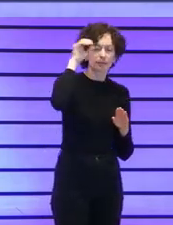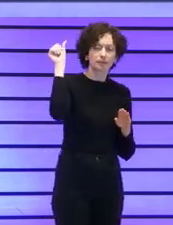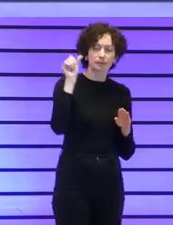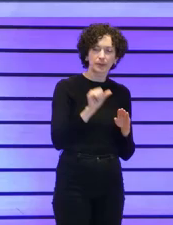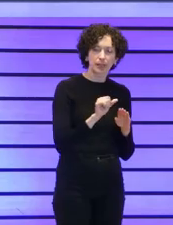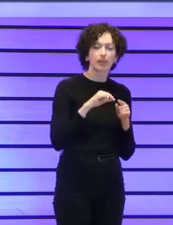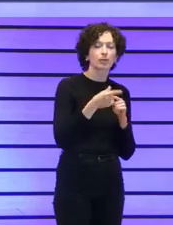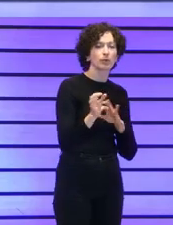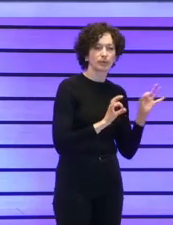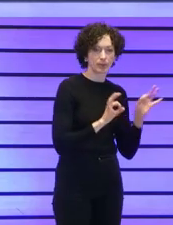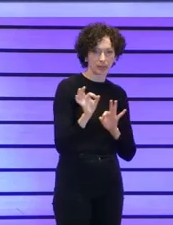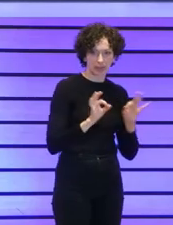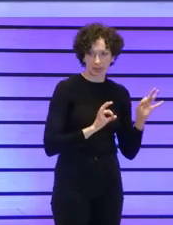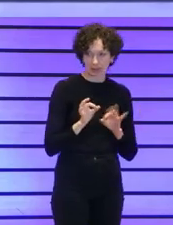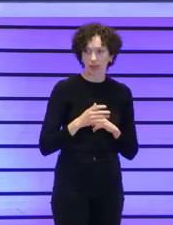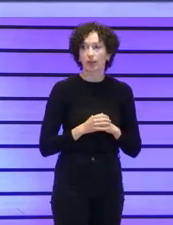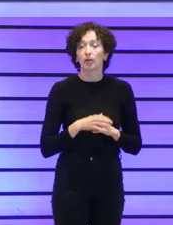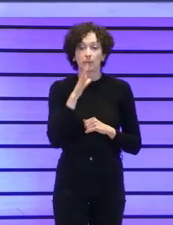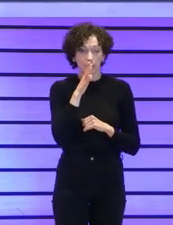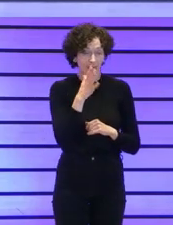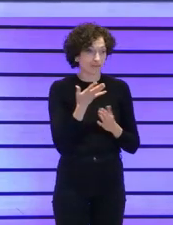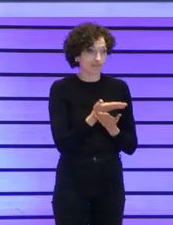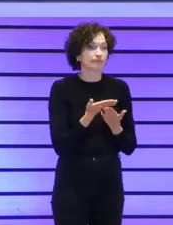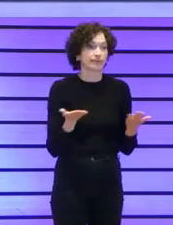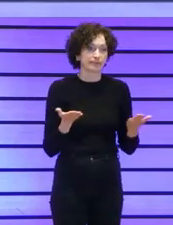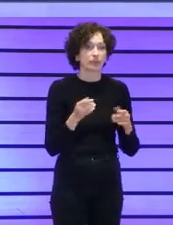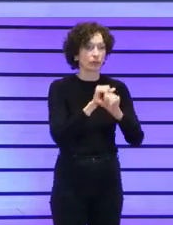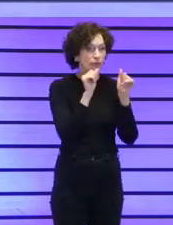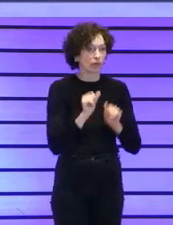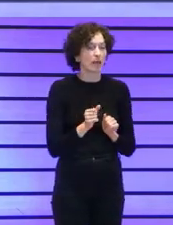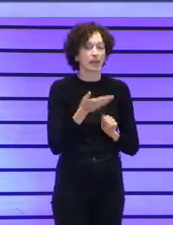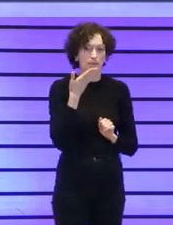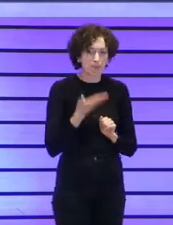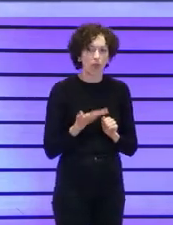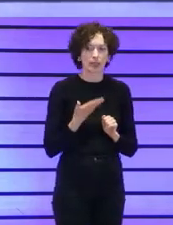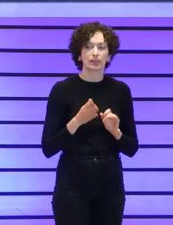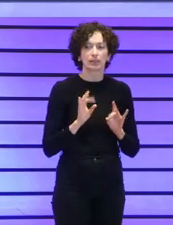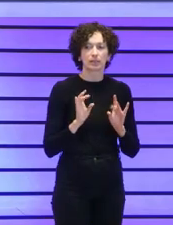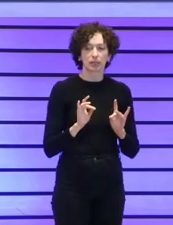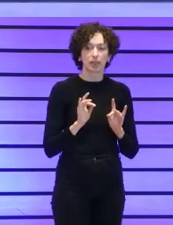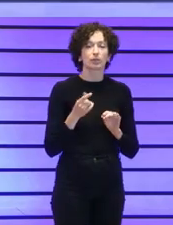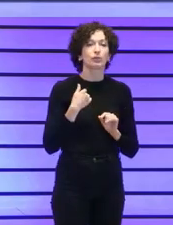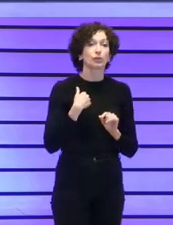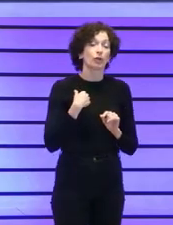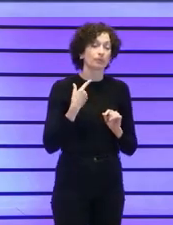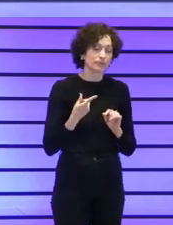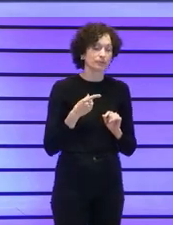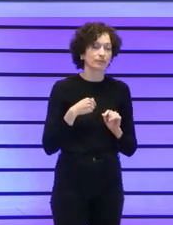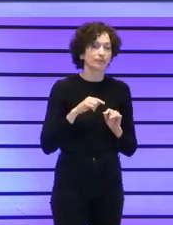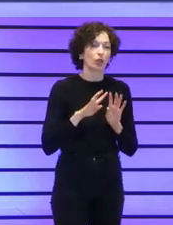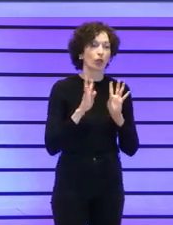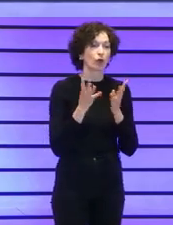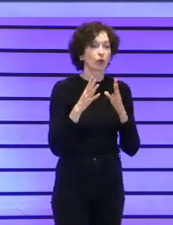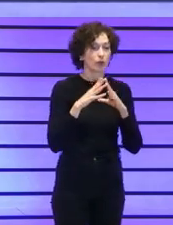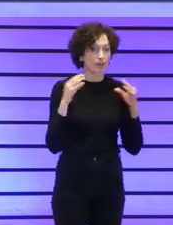muy importante, la melodía es muy importante. Hablando de melodías, yo soy miembro del coro universitario y el rector me